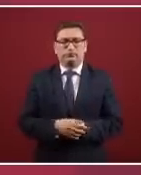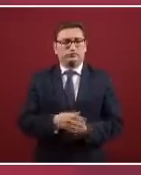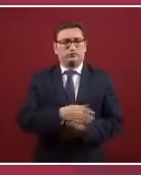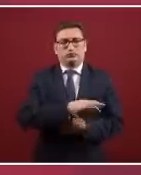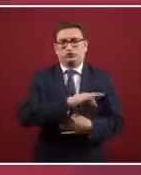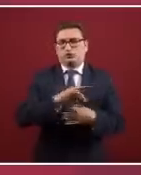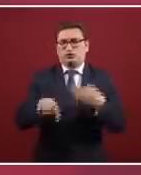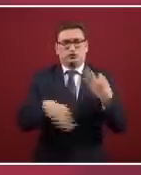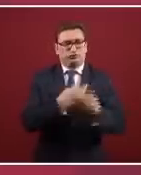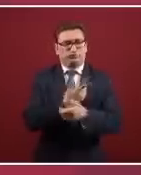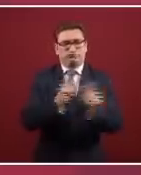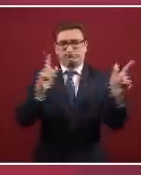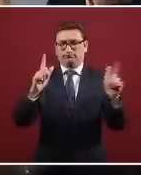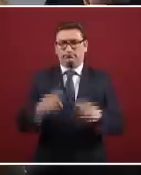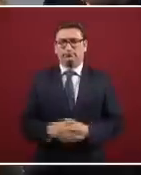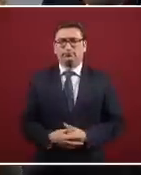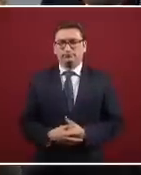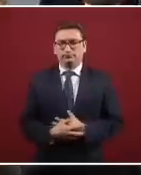libertad.